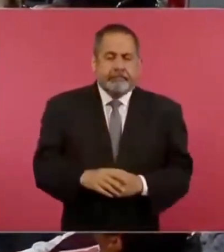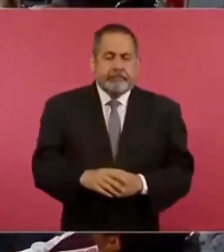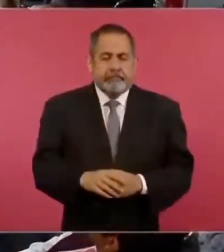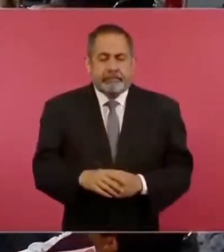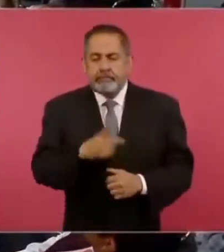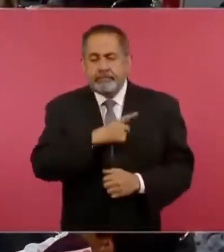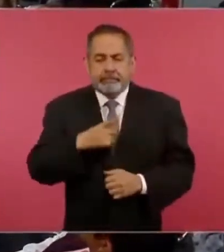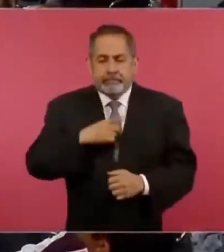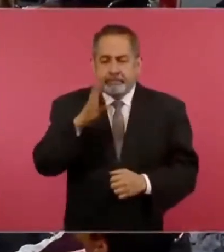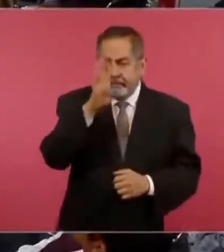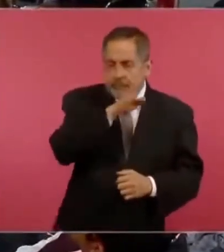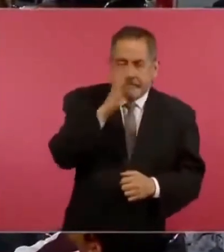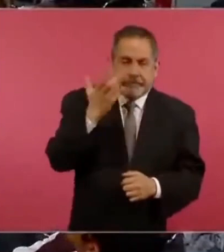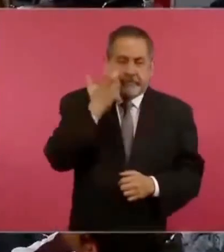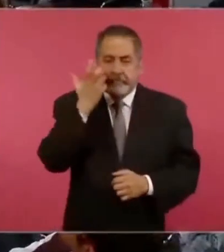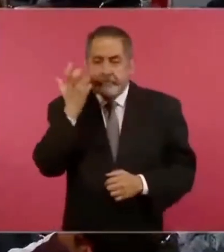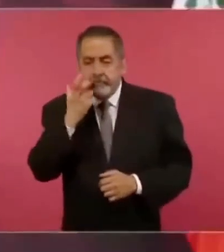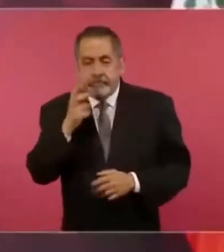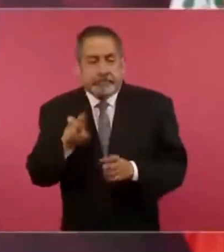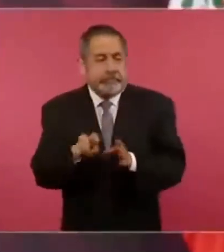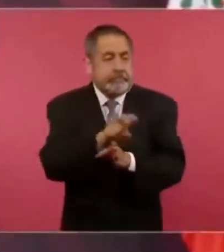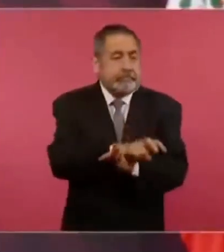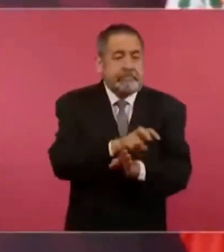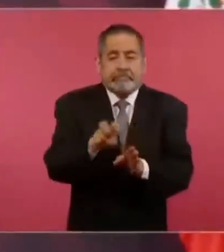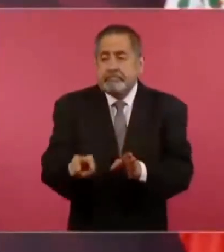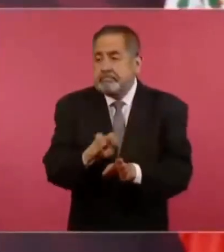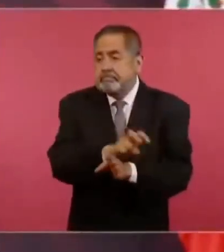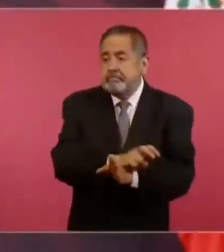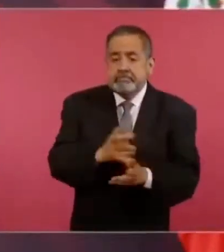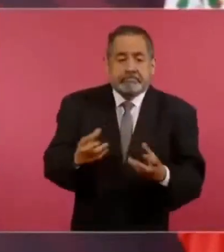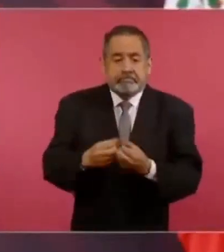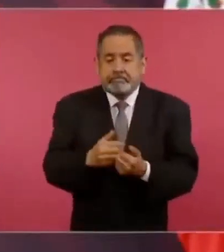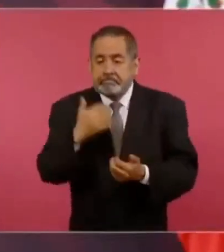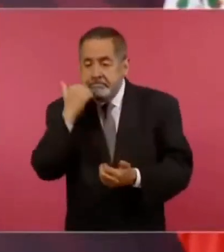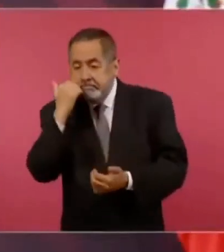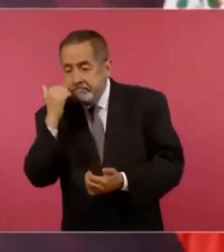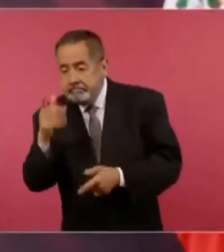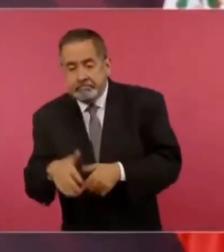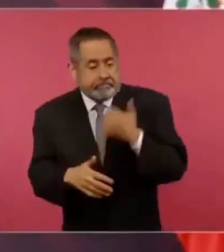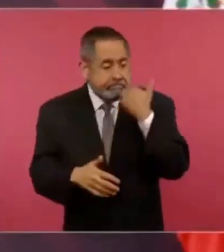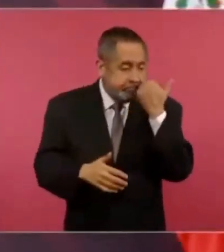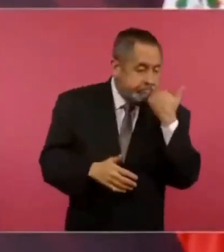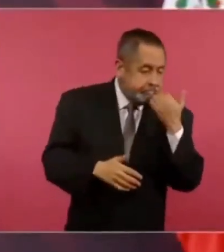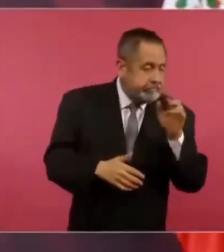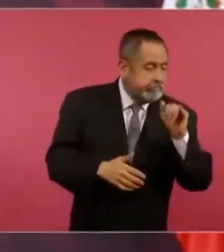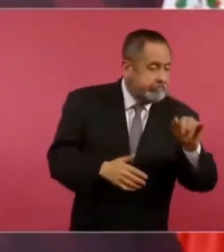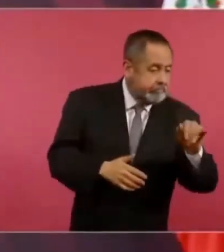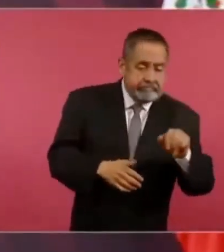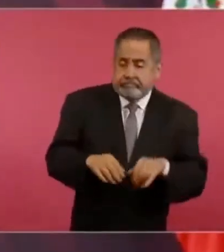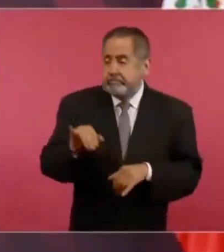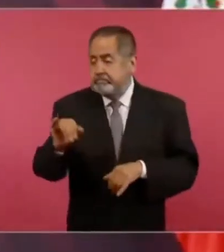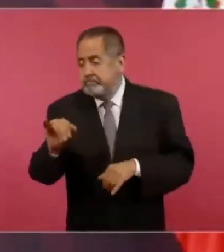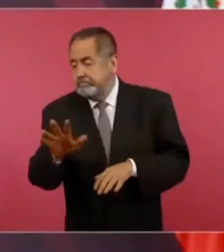moviéndose, zigzagueando, queriendo quedar bien con todos.